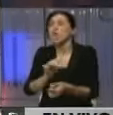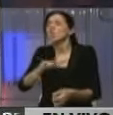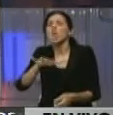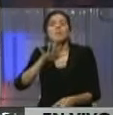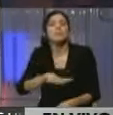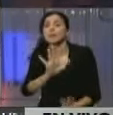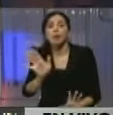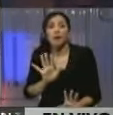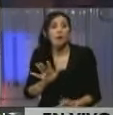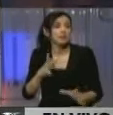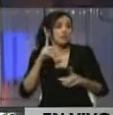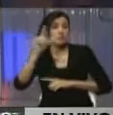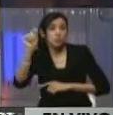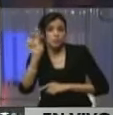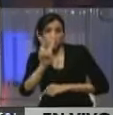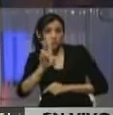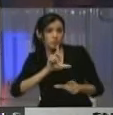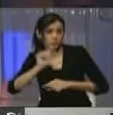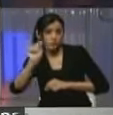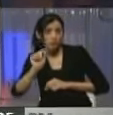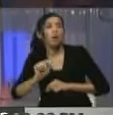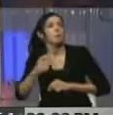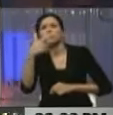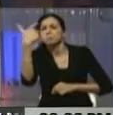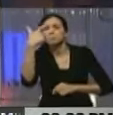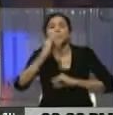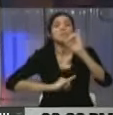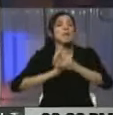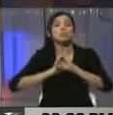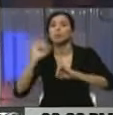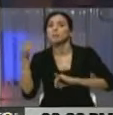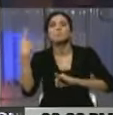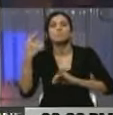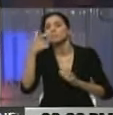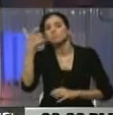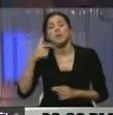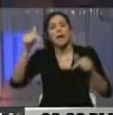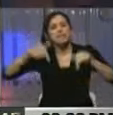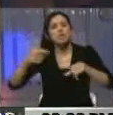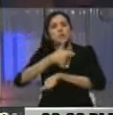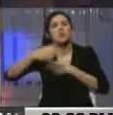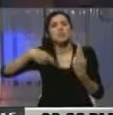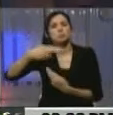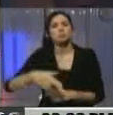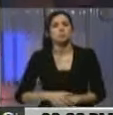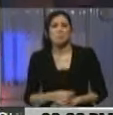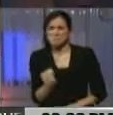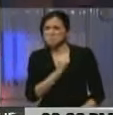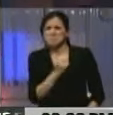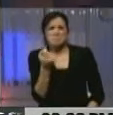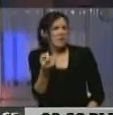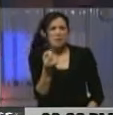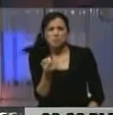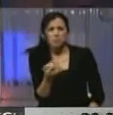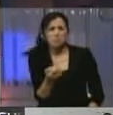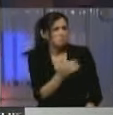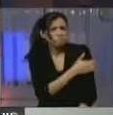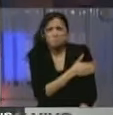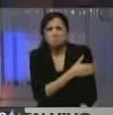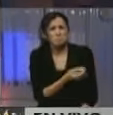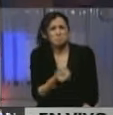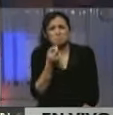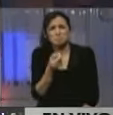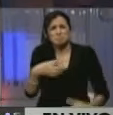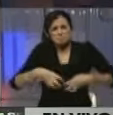vamos a solicitar por código rojo. Porque aquí hay un gobierno revolucionario que no le teme a la oligarquía, sea quien sea el